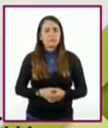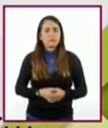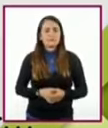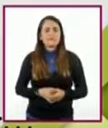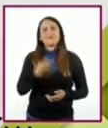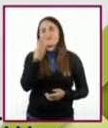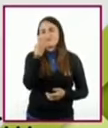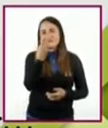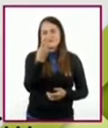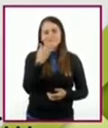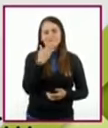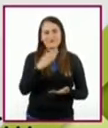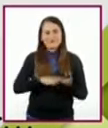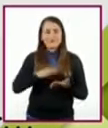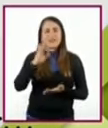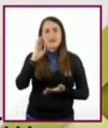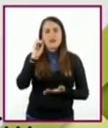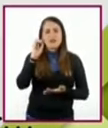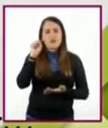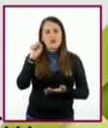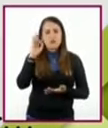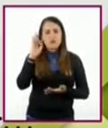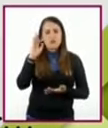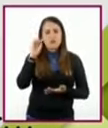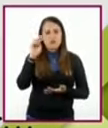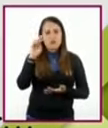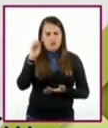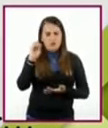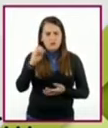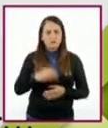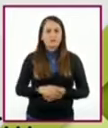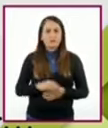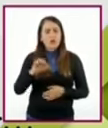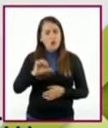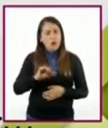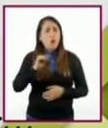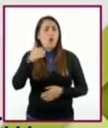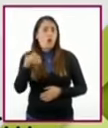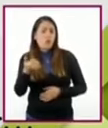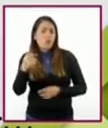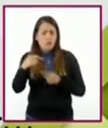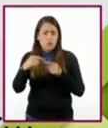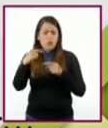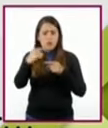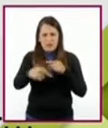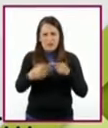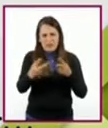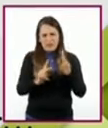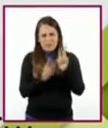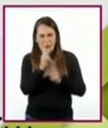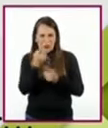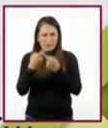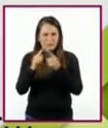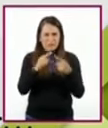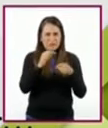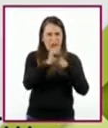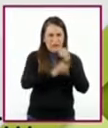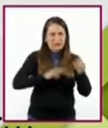Magnífico. El ciclo del fósforo. ¿En qué otro componente de los seres vivos podemos